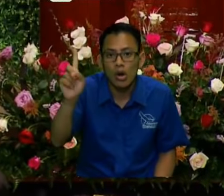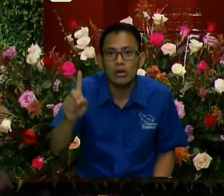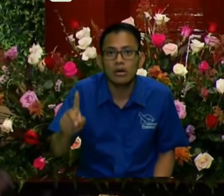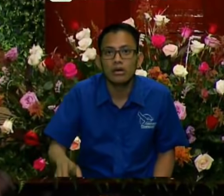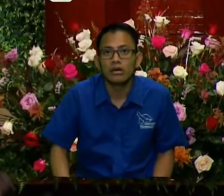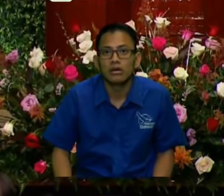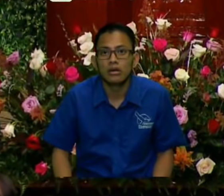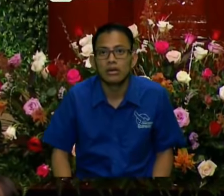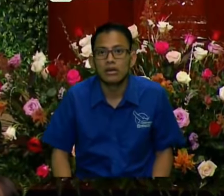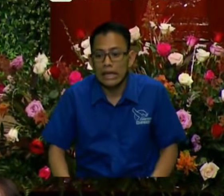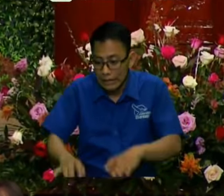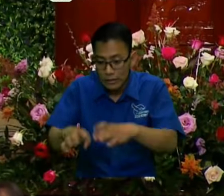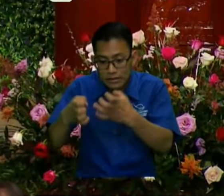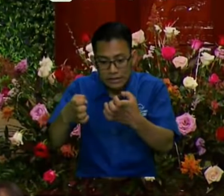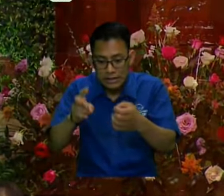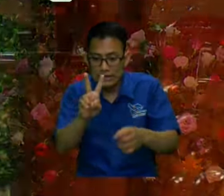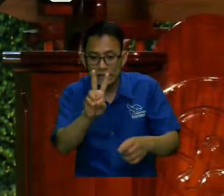Entonces ellos pensaron.